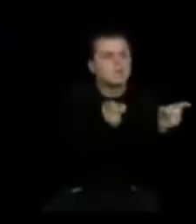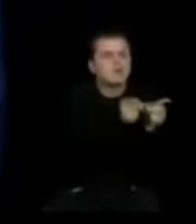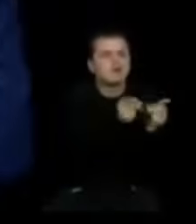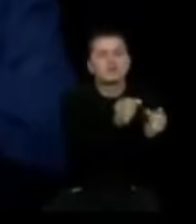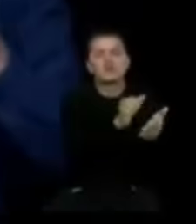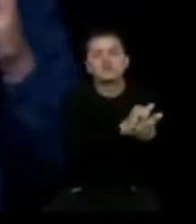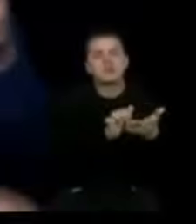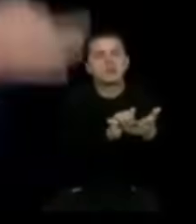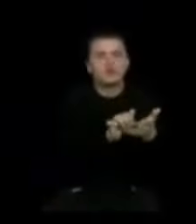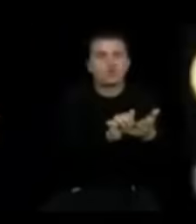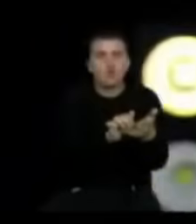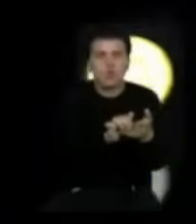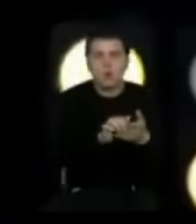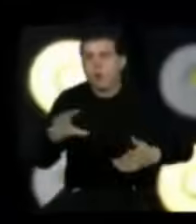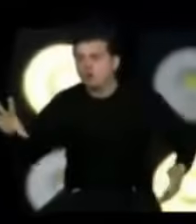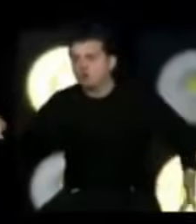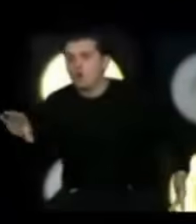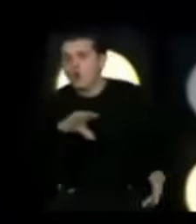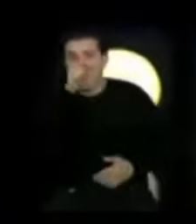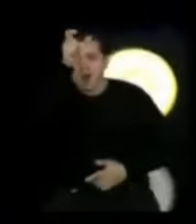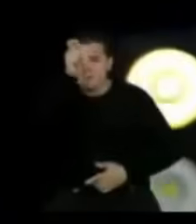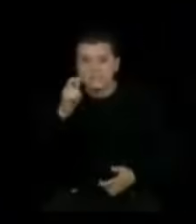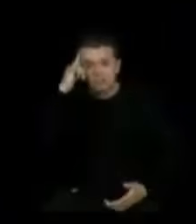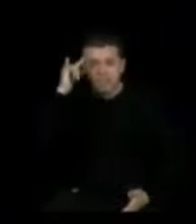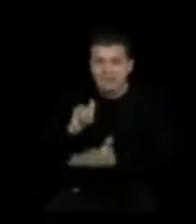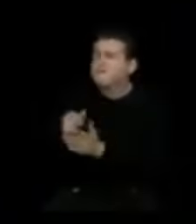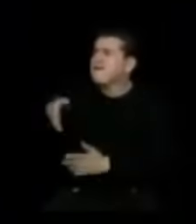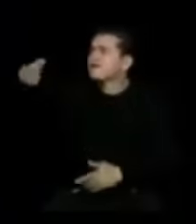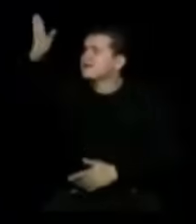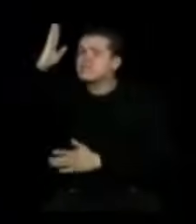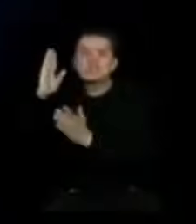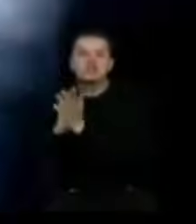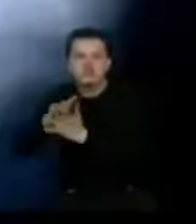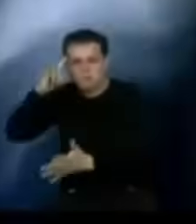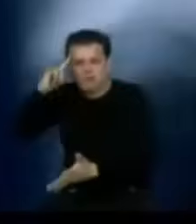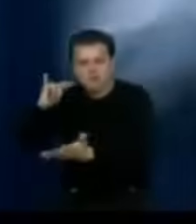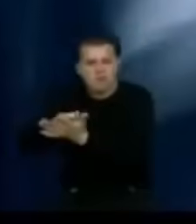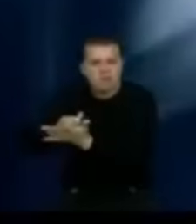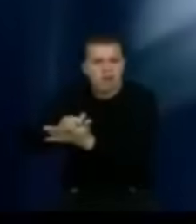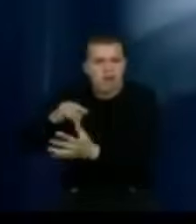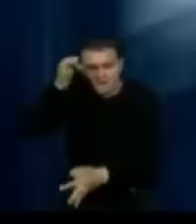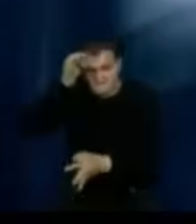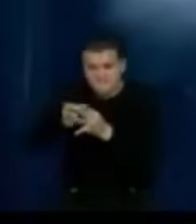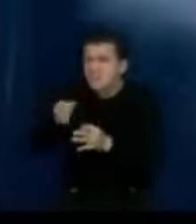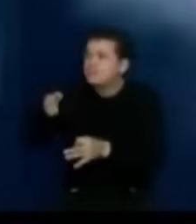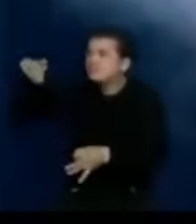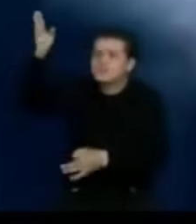aquel que cree en Jesucristo es declarado santo por la fe en Él.